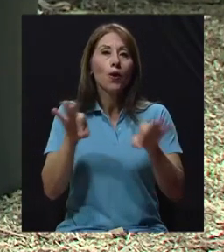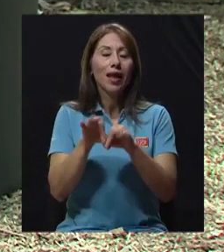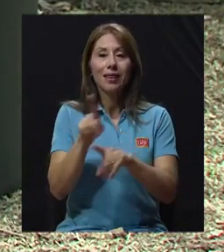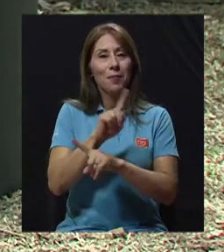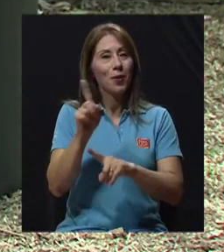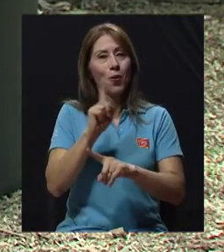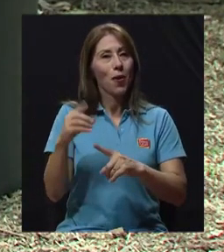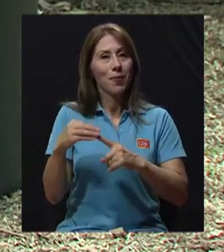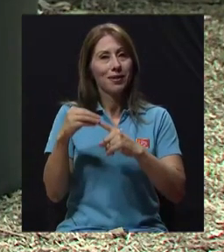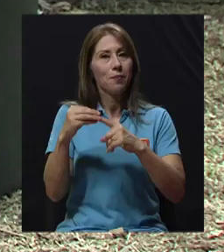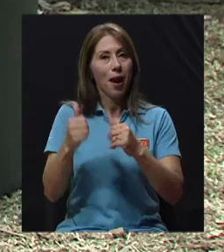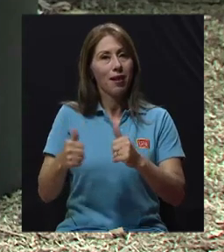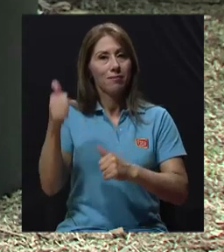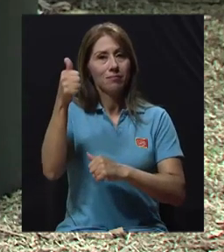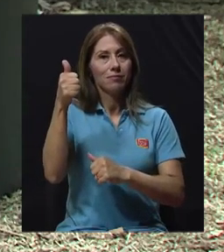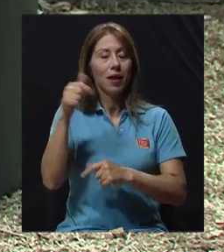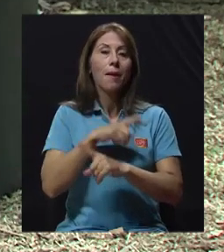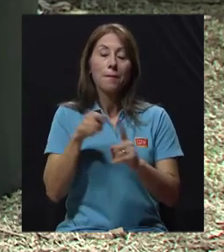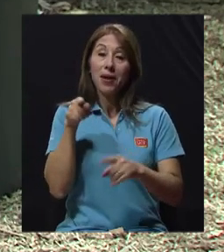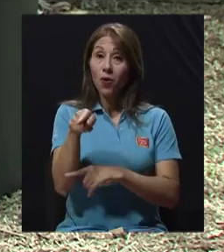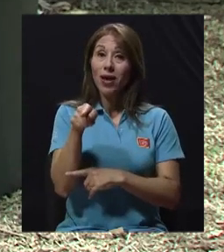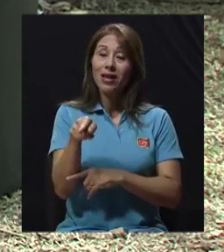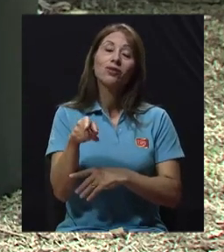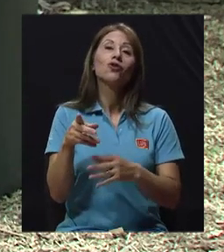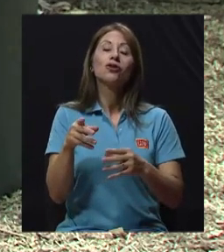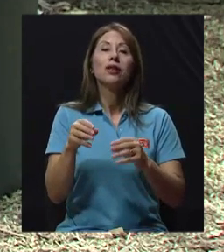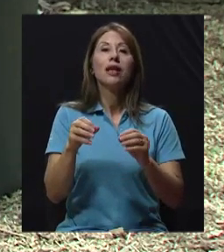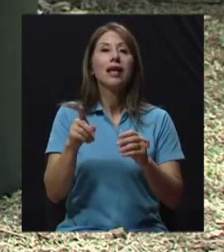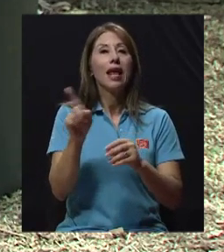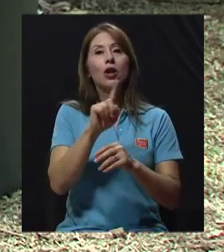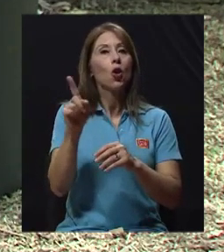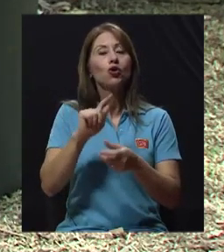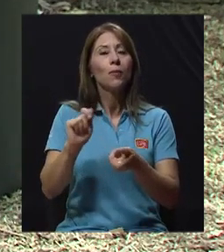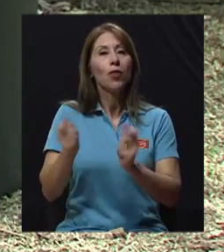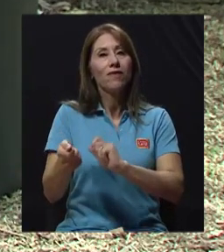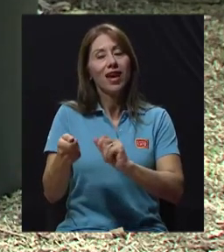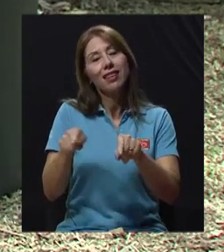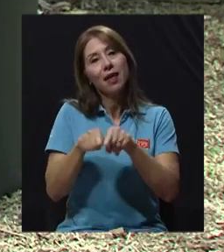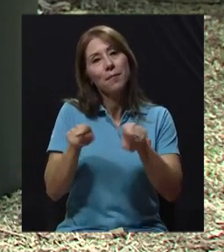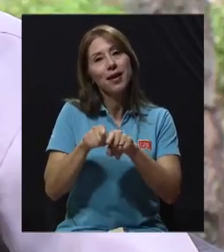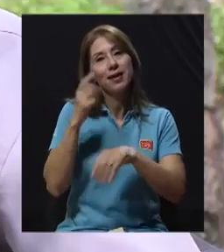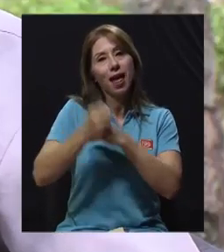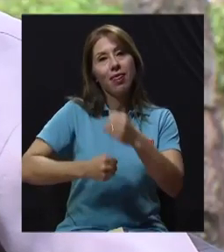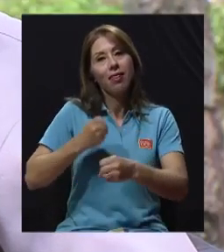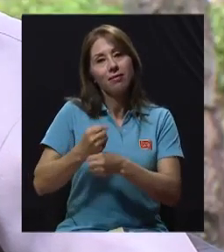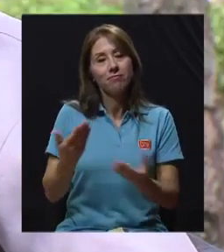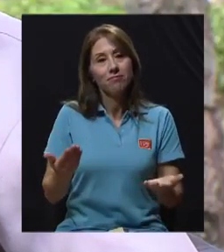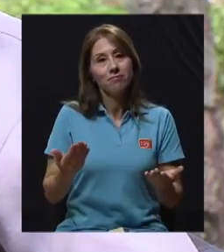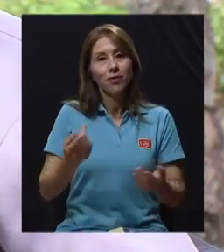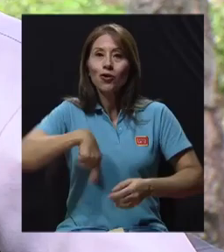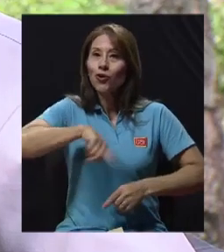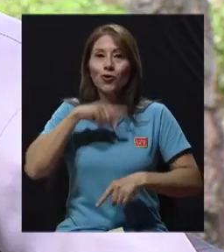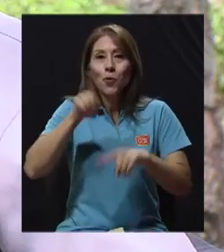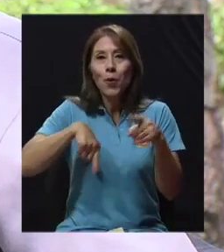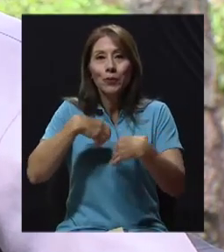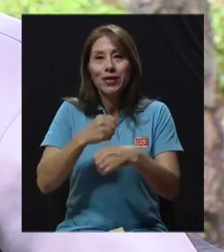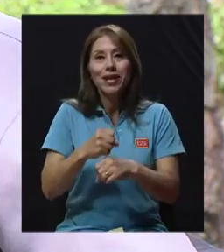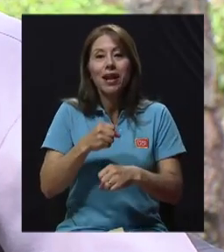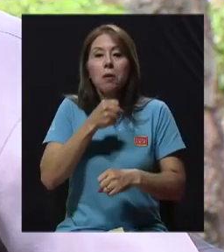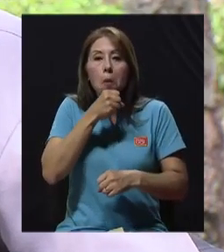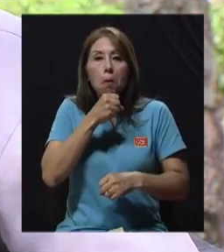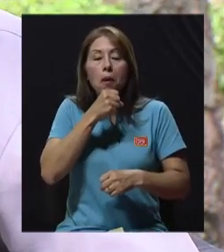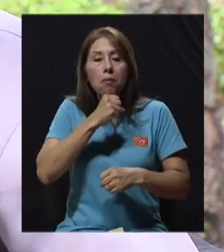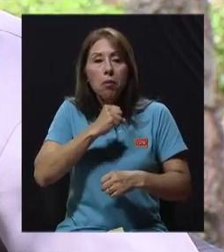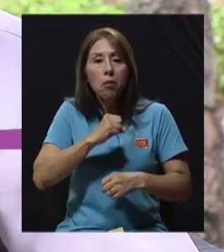no son el principal factor, ¿verdad? Es otro de los factores. Dentro de esos factores no modificables está también la edad, porque eso de ahí no podemos hacer nada por la edad,